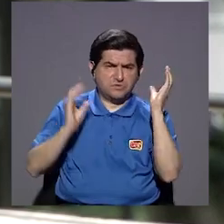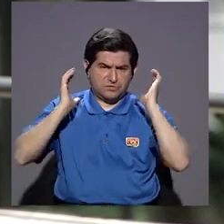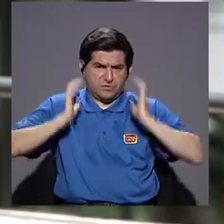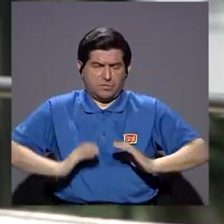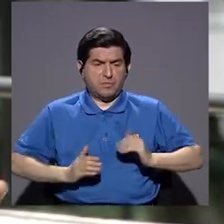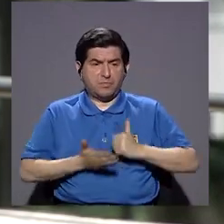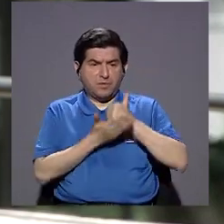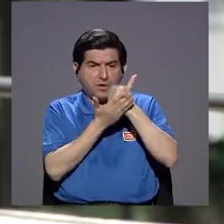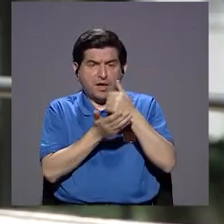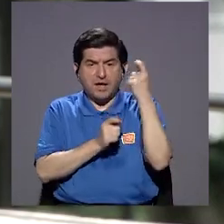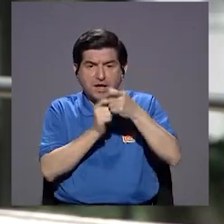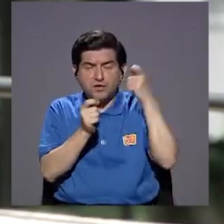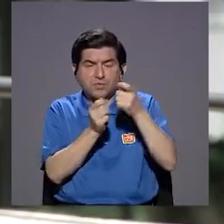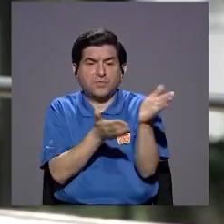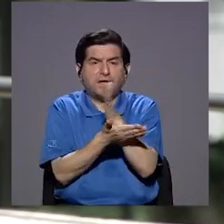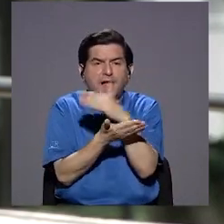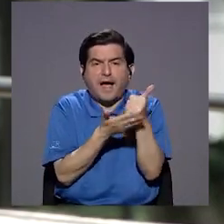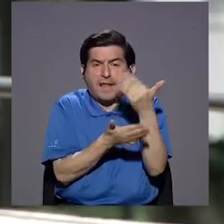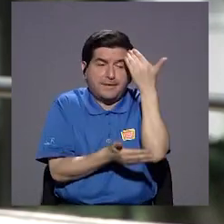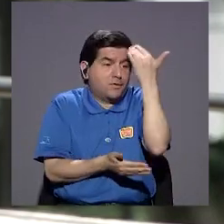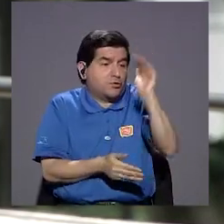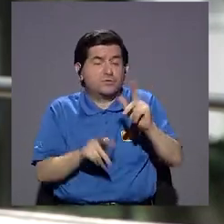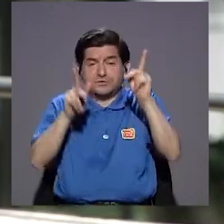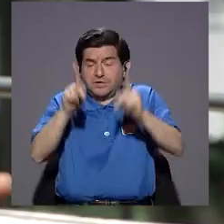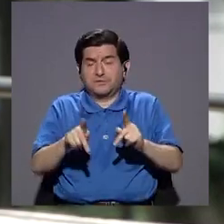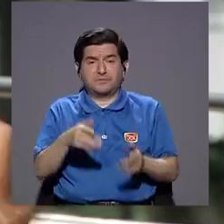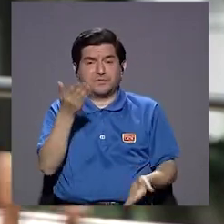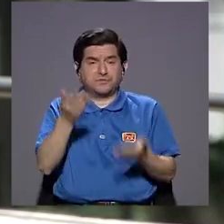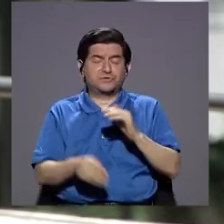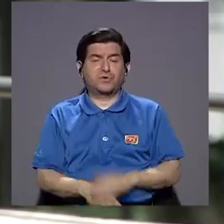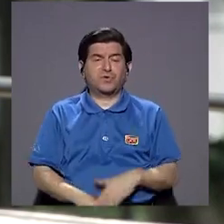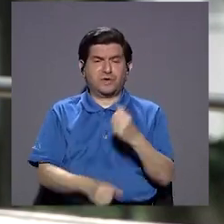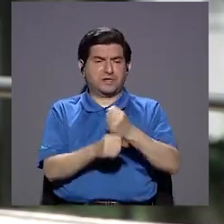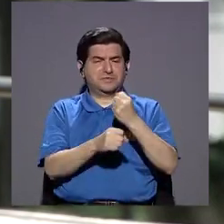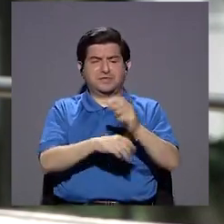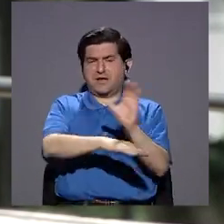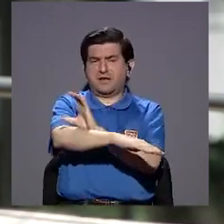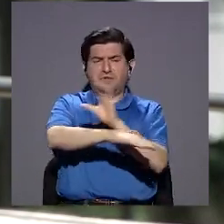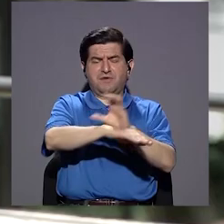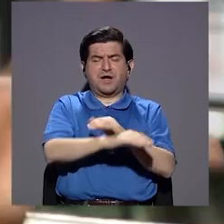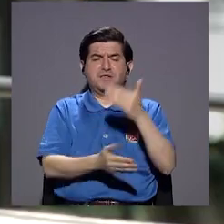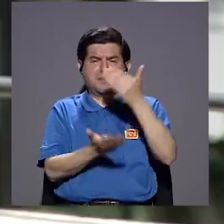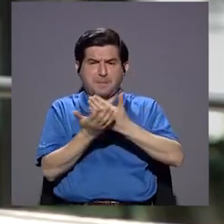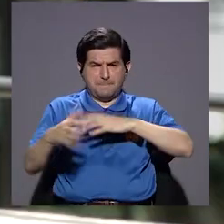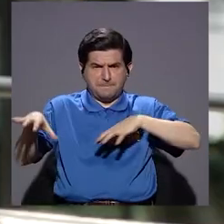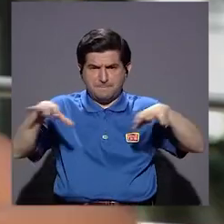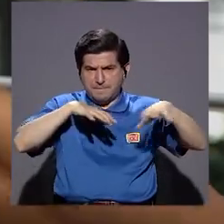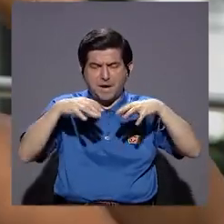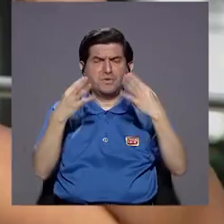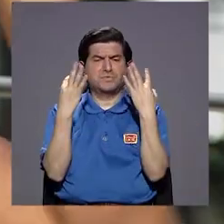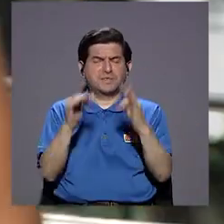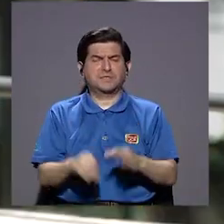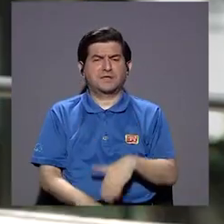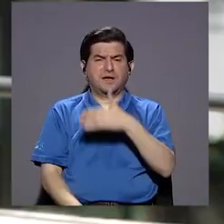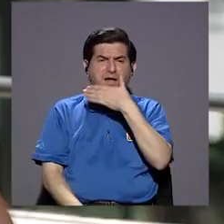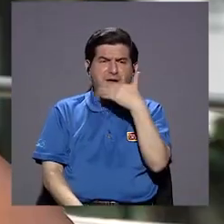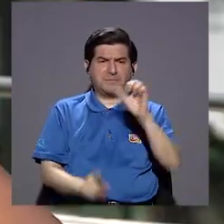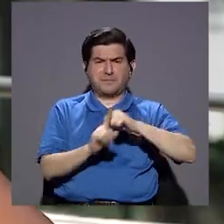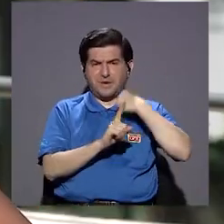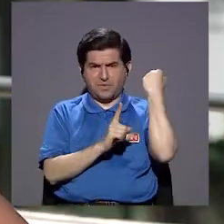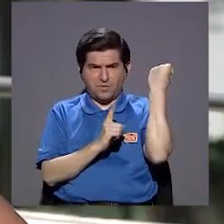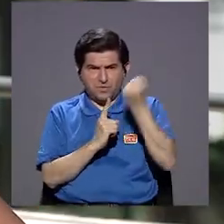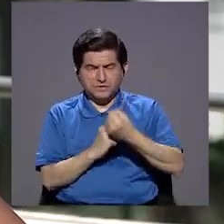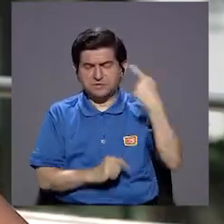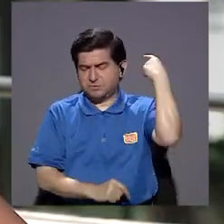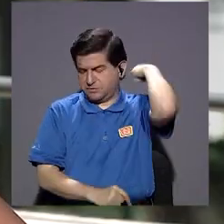posturas que sirvan específicamente para algo. No sé, gente que está, por ejemplo, en computadoras o algo así, hacen pausas activas para